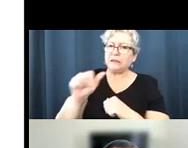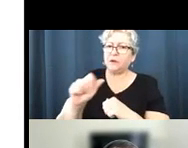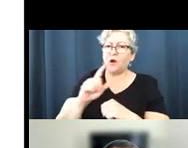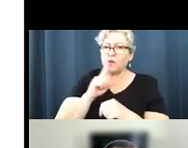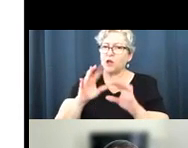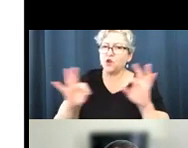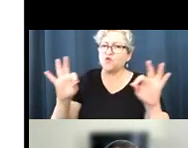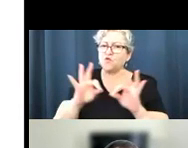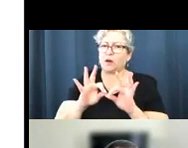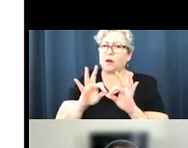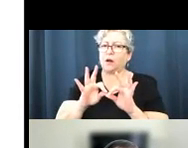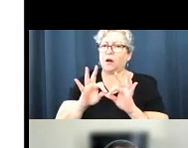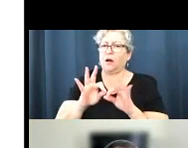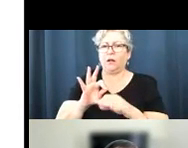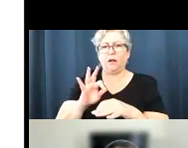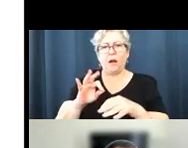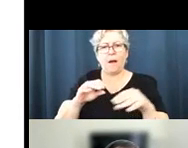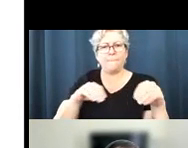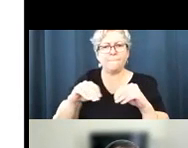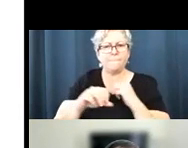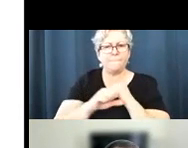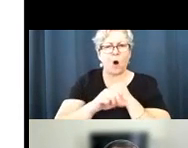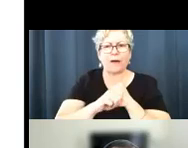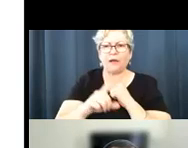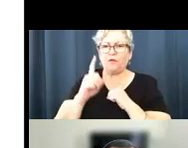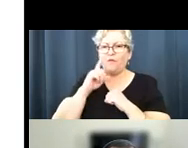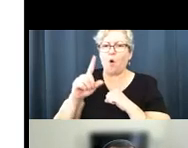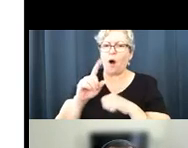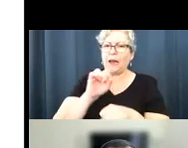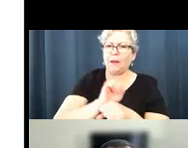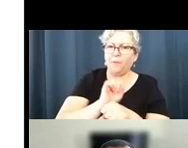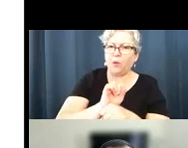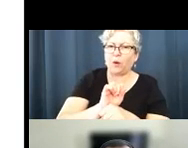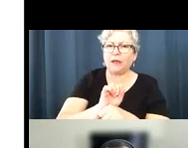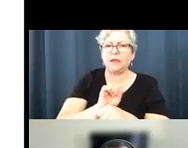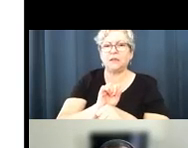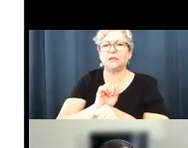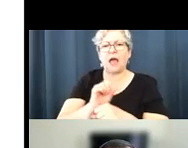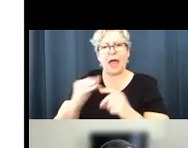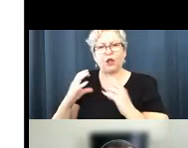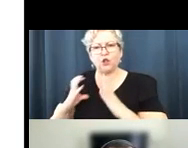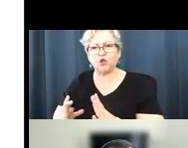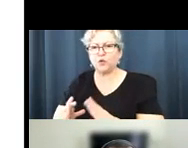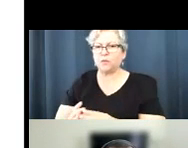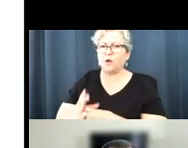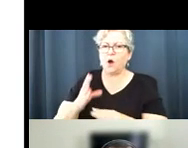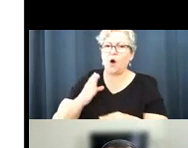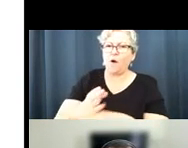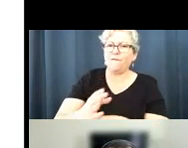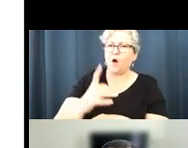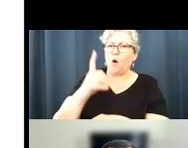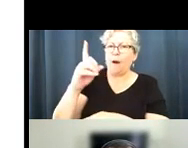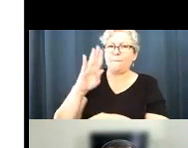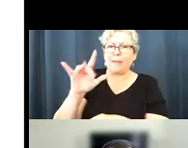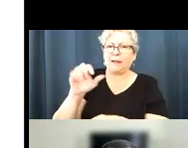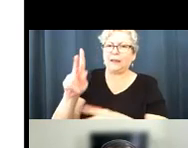hacer. Las personas con discapacidades es un mercado crítico. Como consumidores y como empleados, hay más de 1 billón de personas a través del